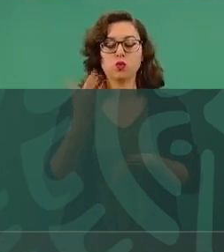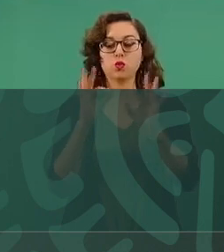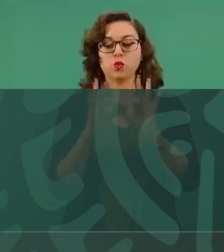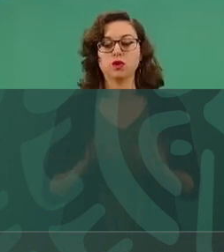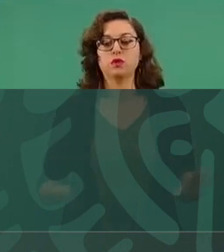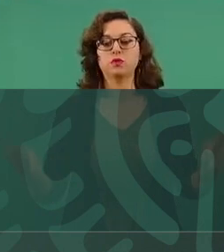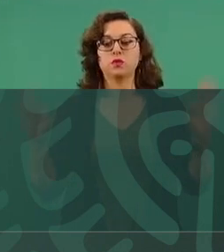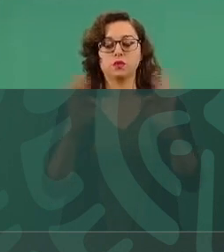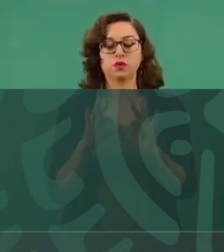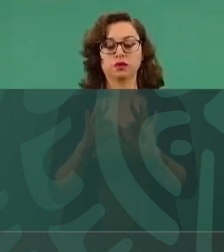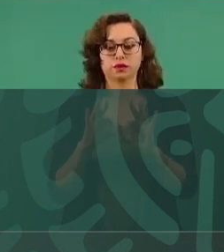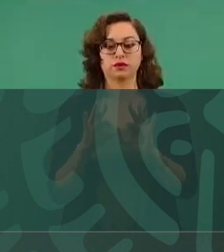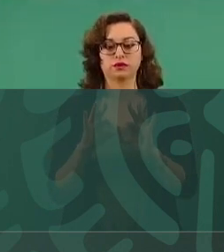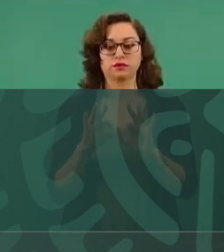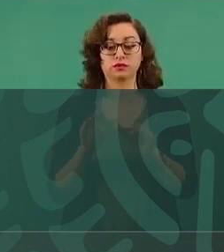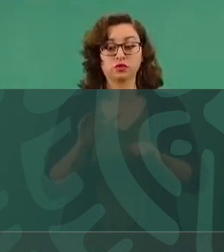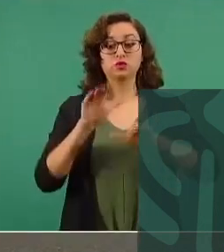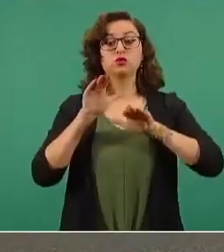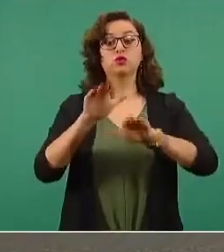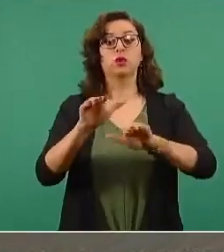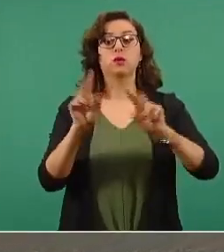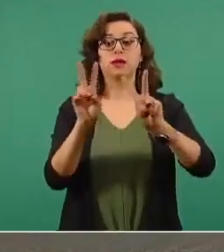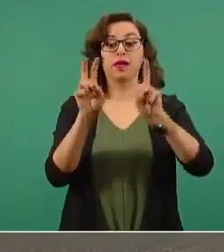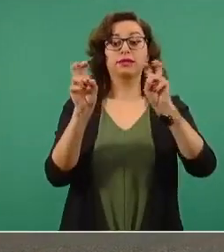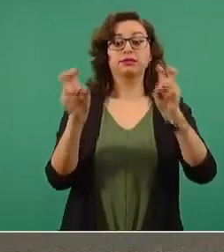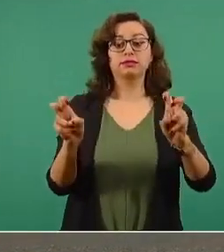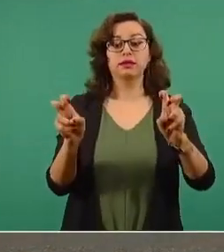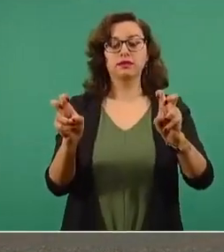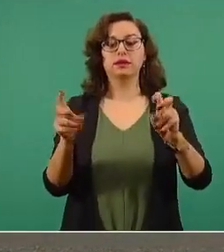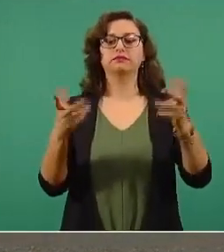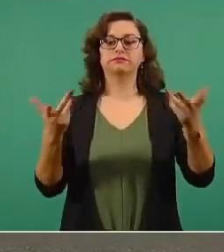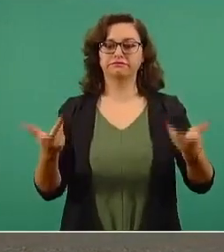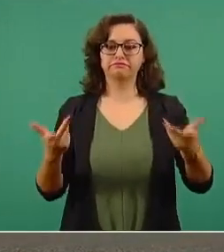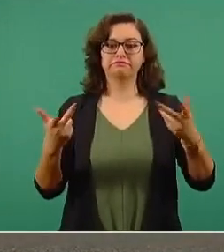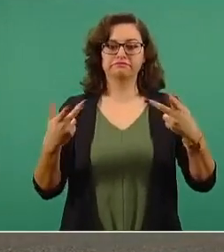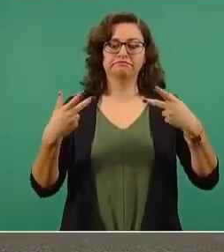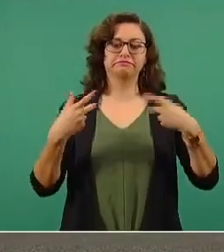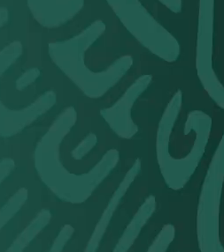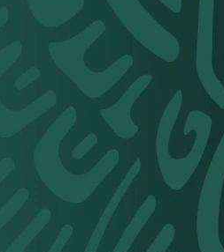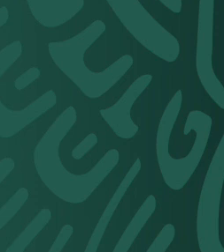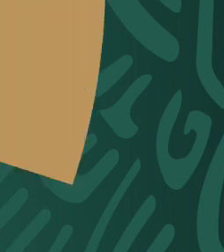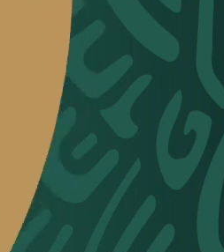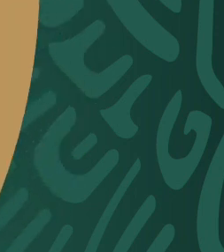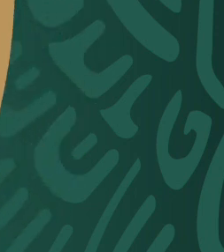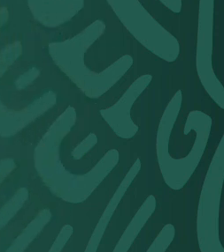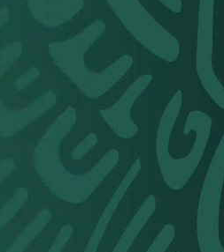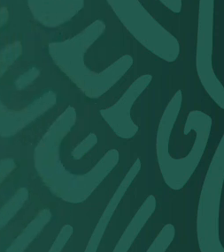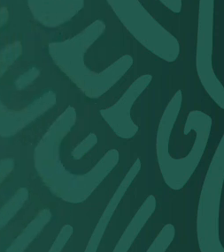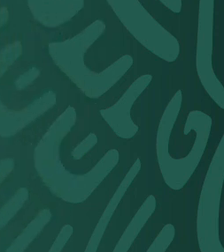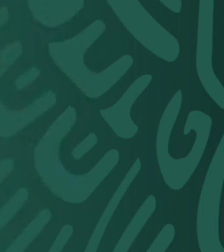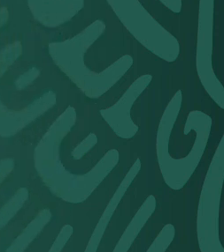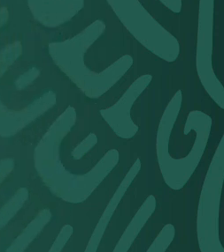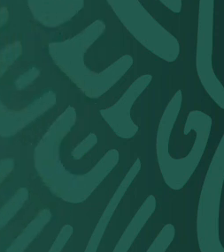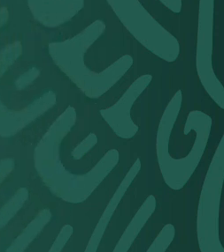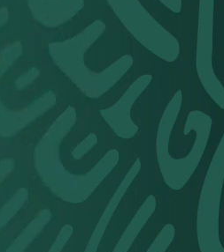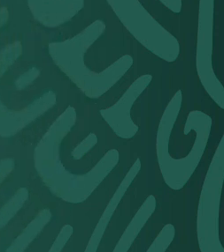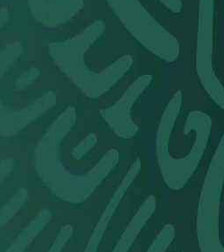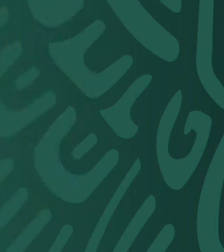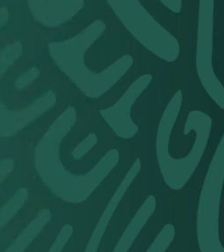Obrador conmemoró el Día Nacional de la Enfermería, otorgando premios al personal más destacado en esta materia. Son